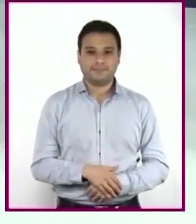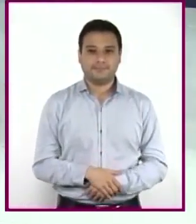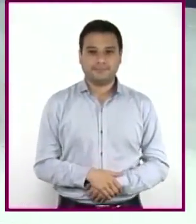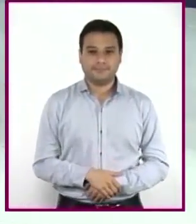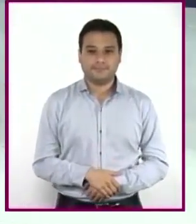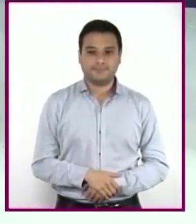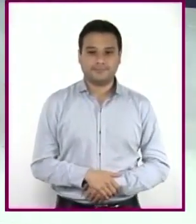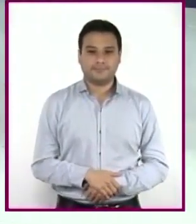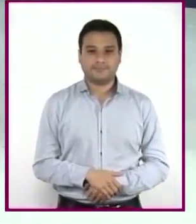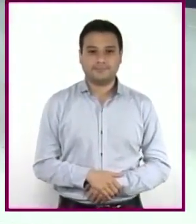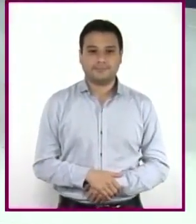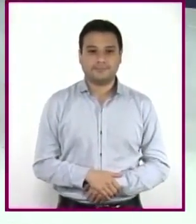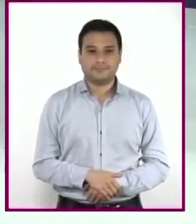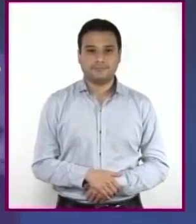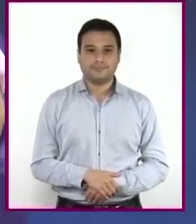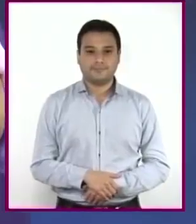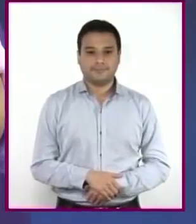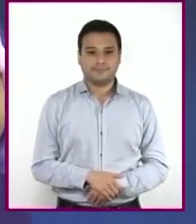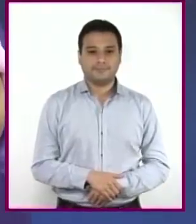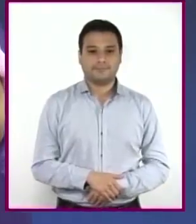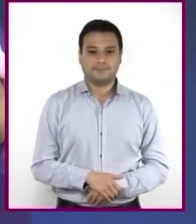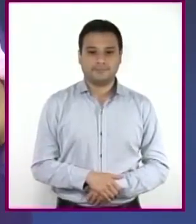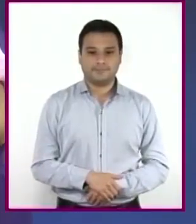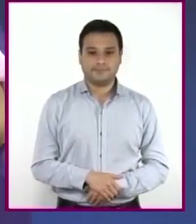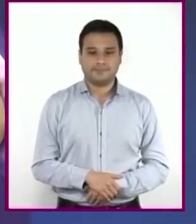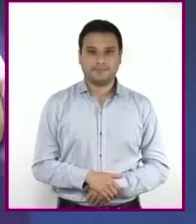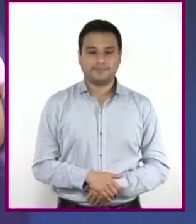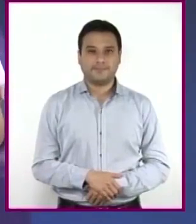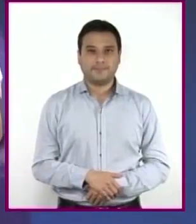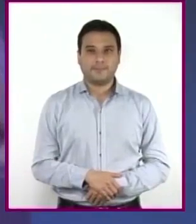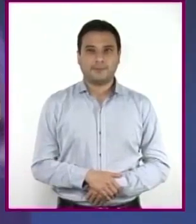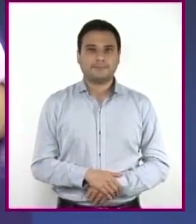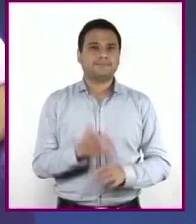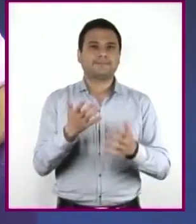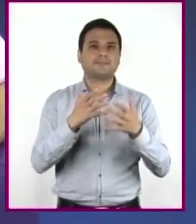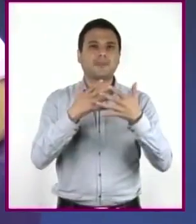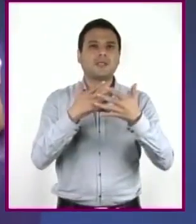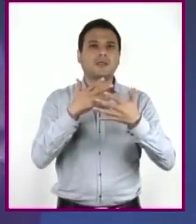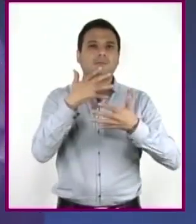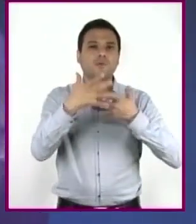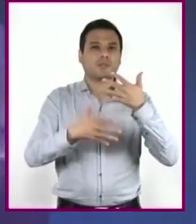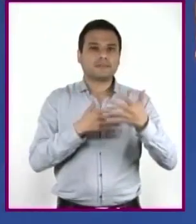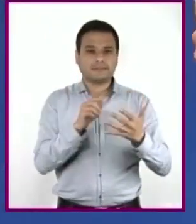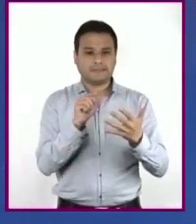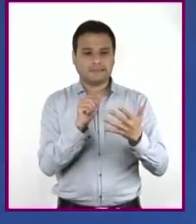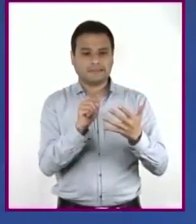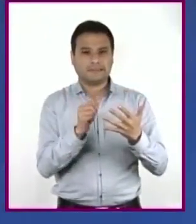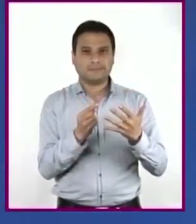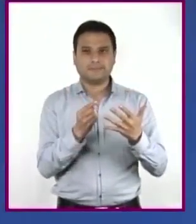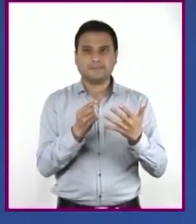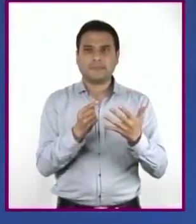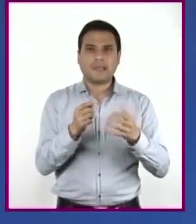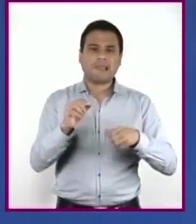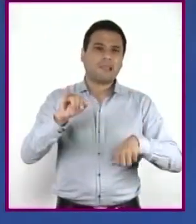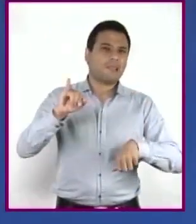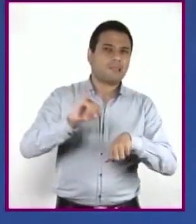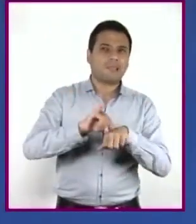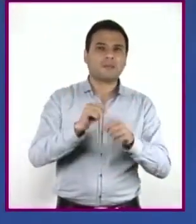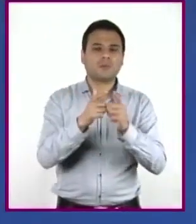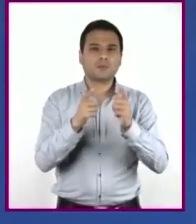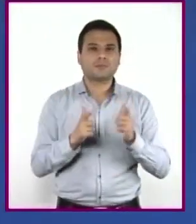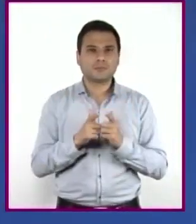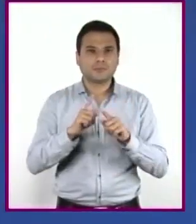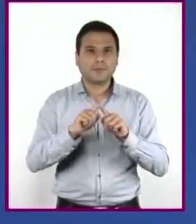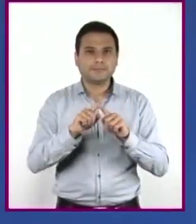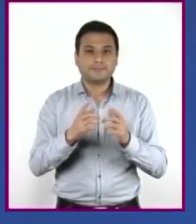Kia, ¿a qué públicos crees que afecte más el contenido violento? Pues yo creo que a los más